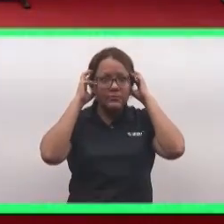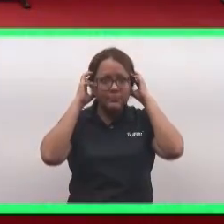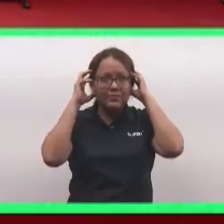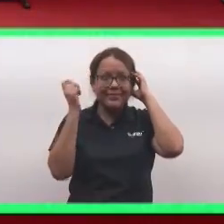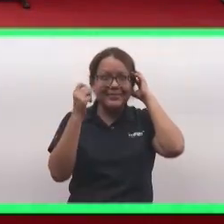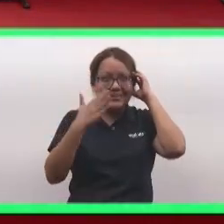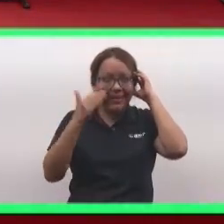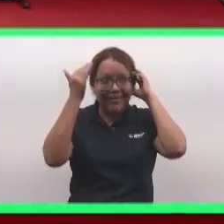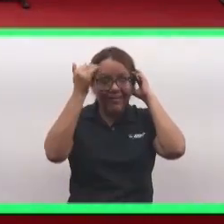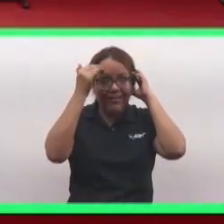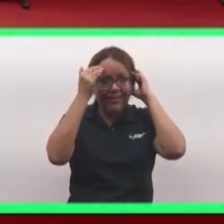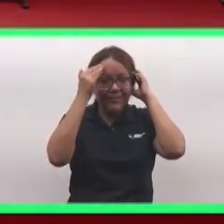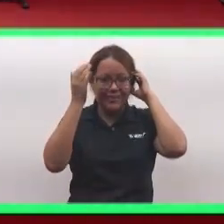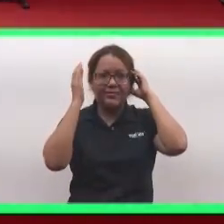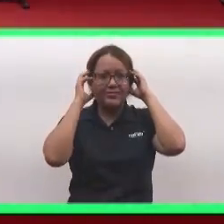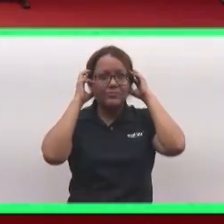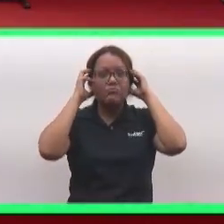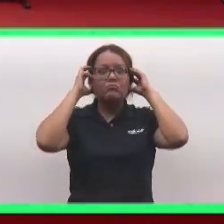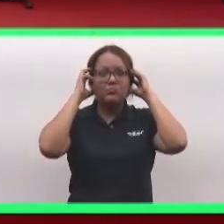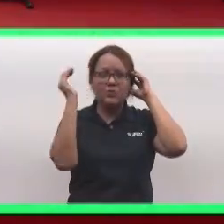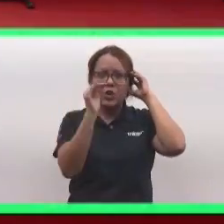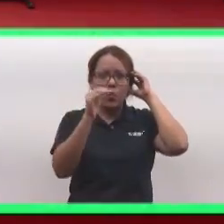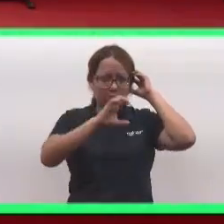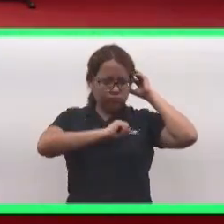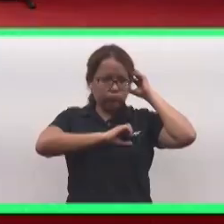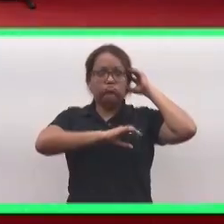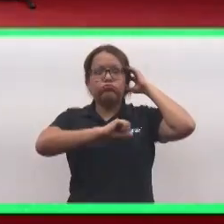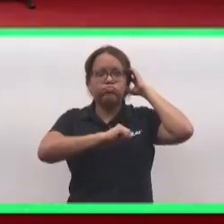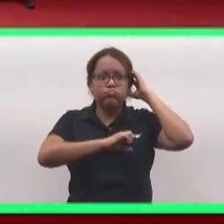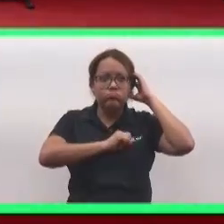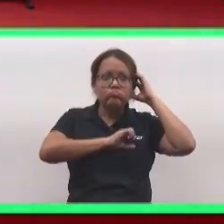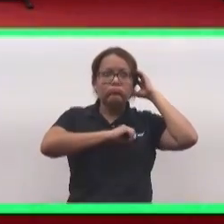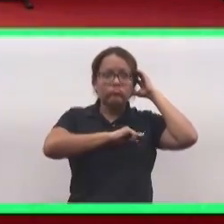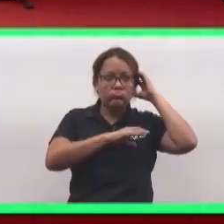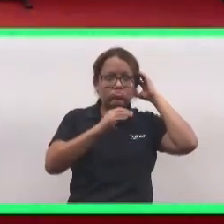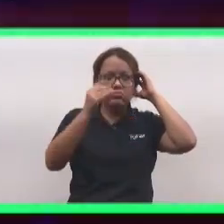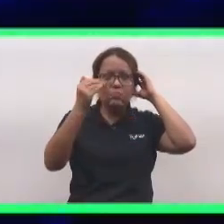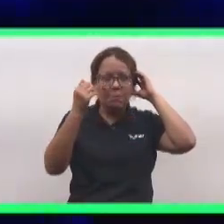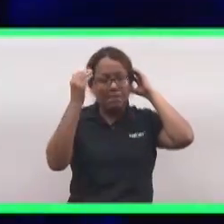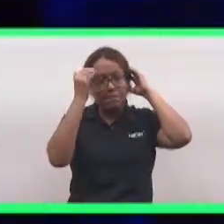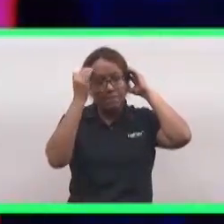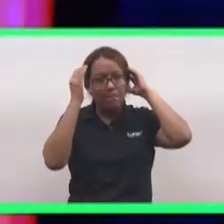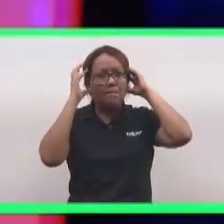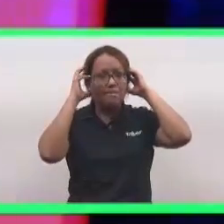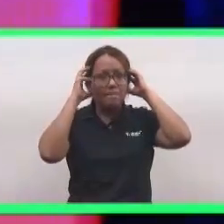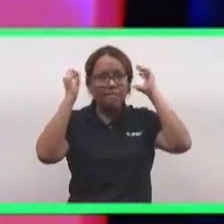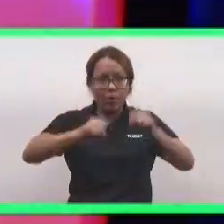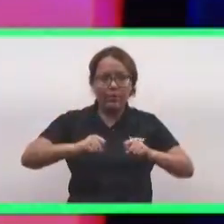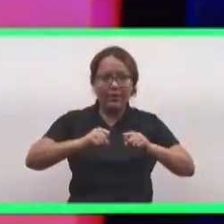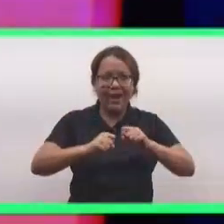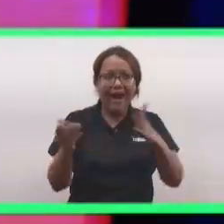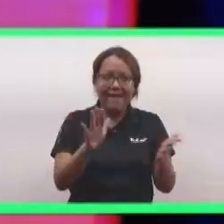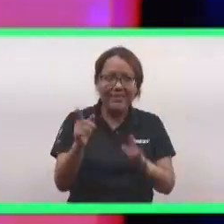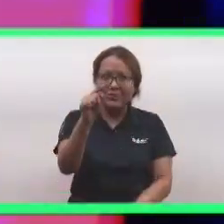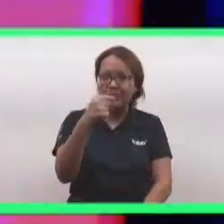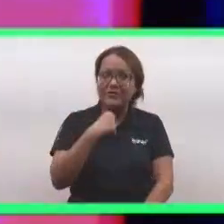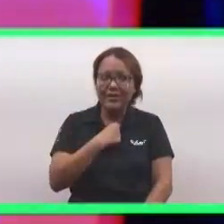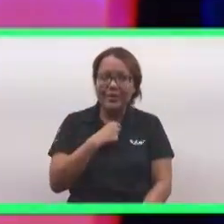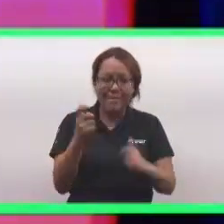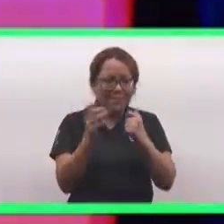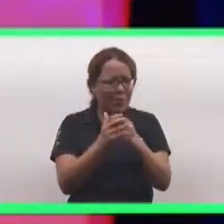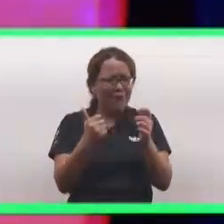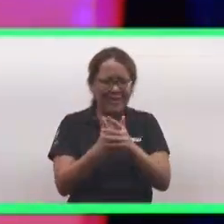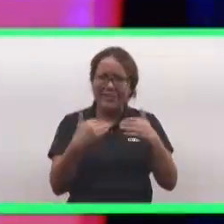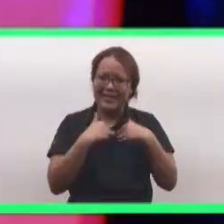Podía escuchar si ponía atención hasta los latidos de su corazón. Y muchas veces seguimos en el desierto porque estamos rodeados de mucho